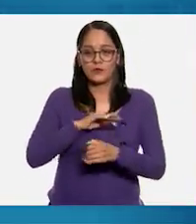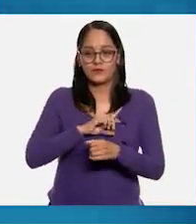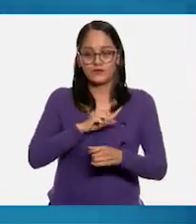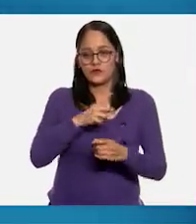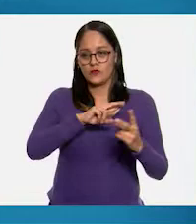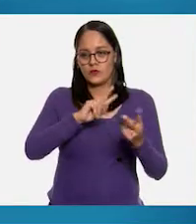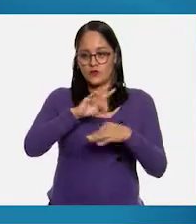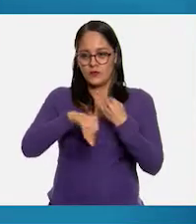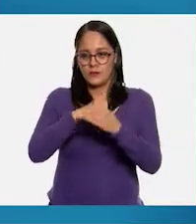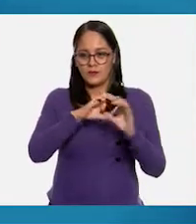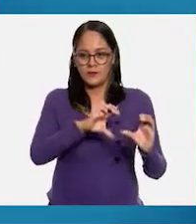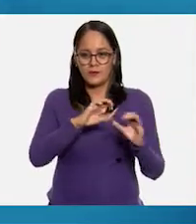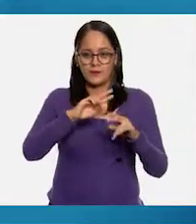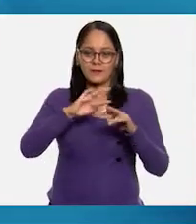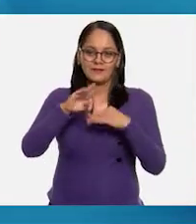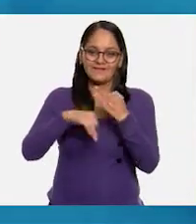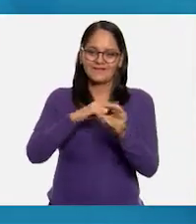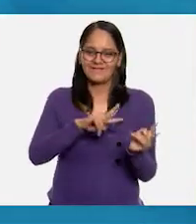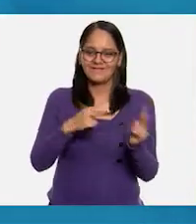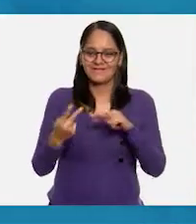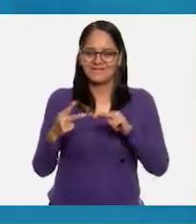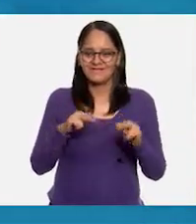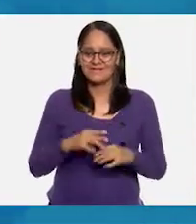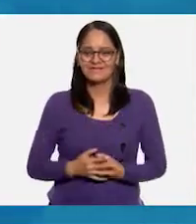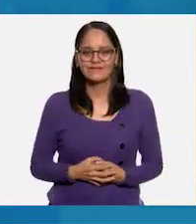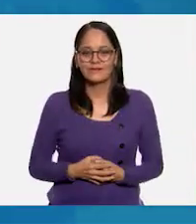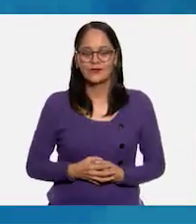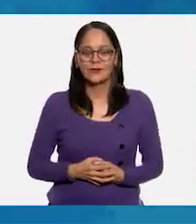unos a los otros.